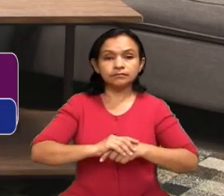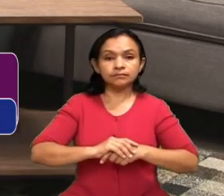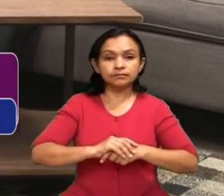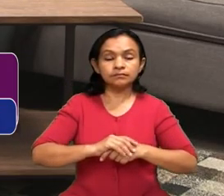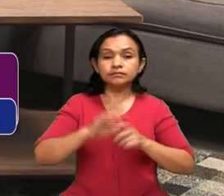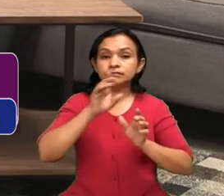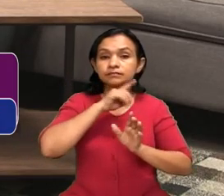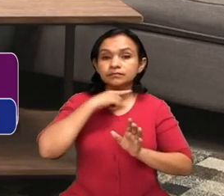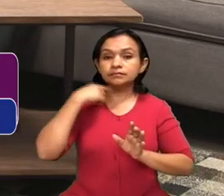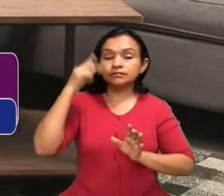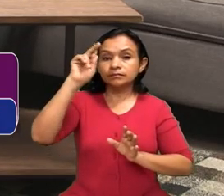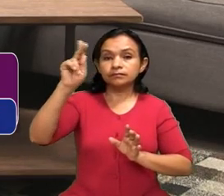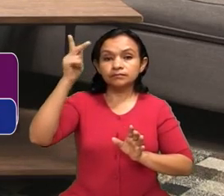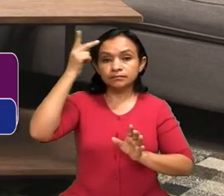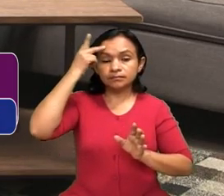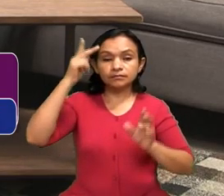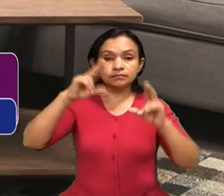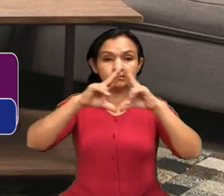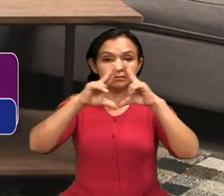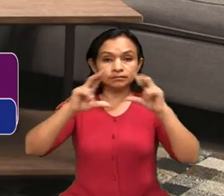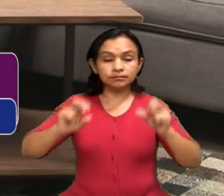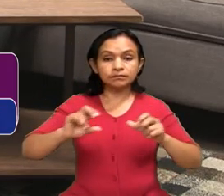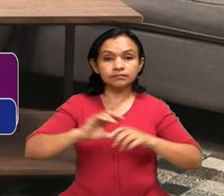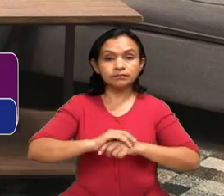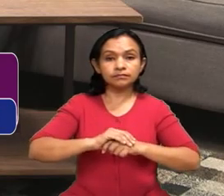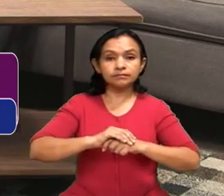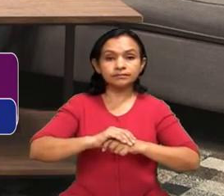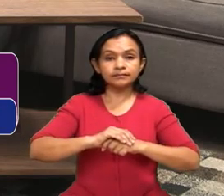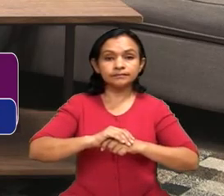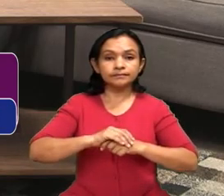de la realidad política de Nicaragua. Entonces,